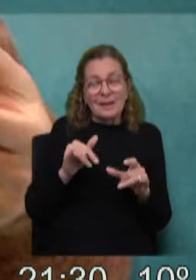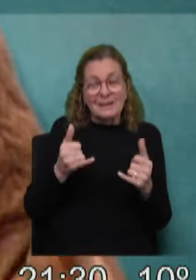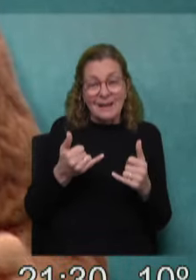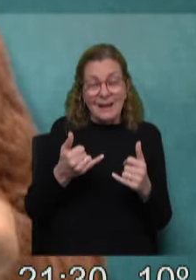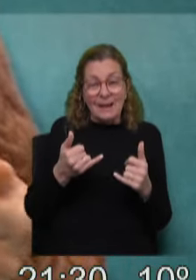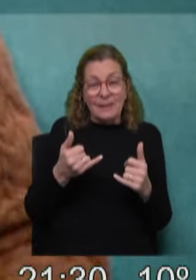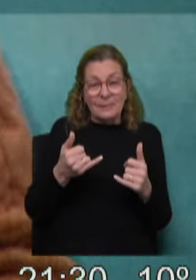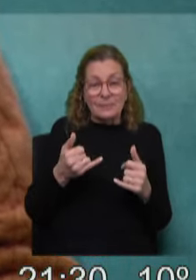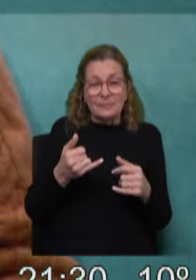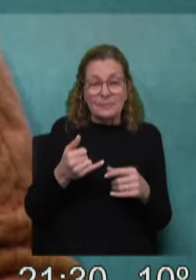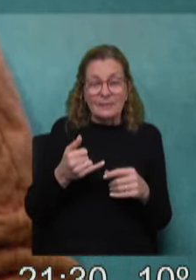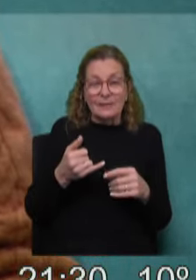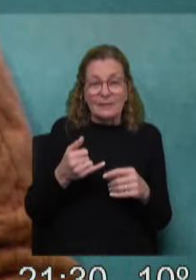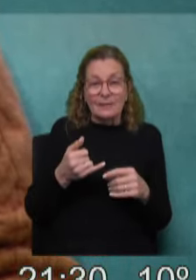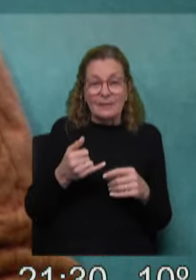tenés,